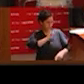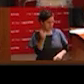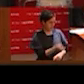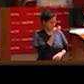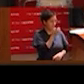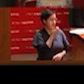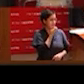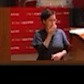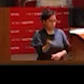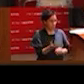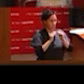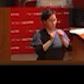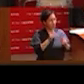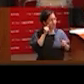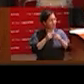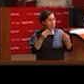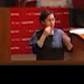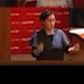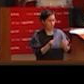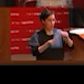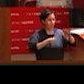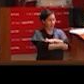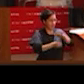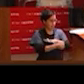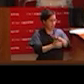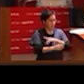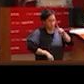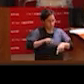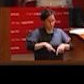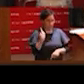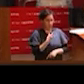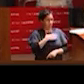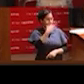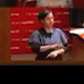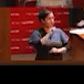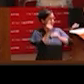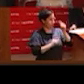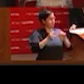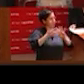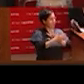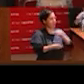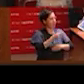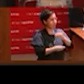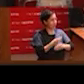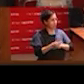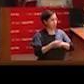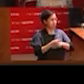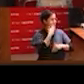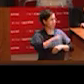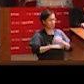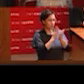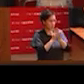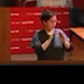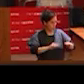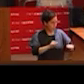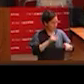y es el desarrollo de acciones de mejora de la ampliaba en la medida de nuestras posibilidades presupuest áreas desarrollamos también básicamente cursos